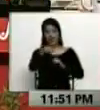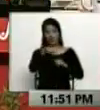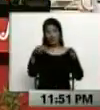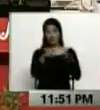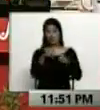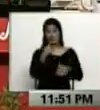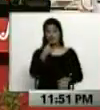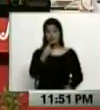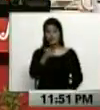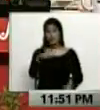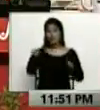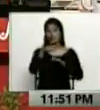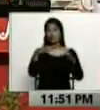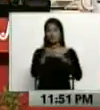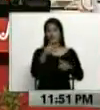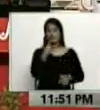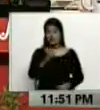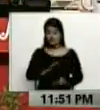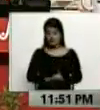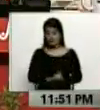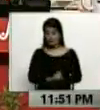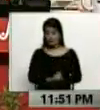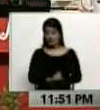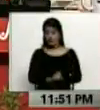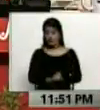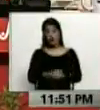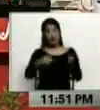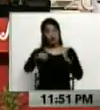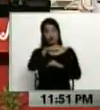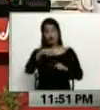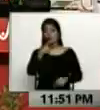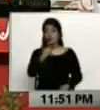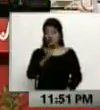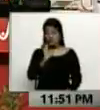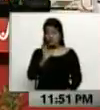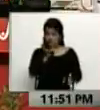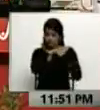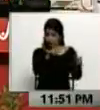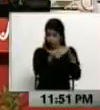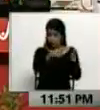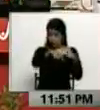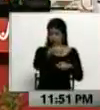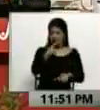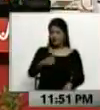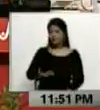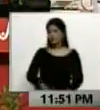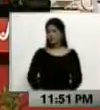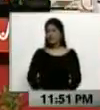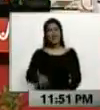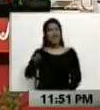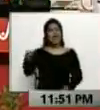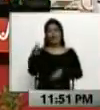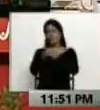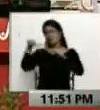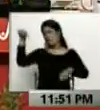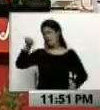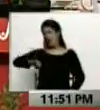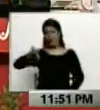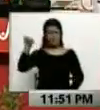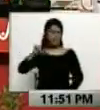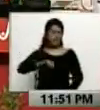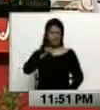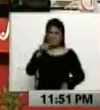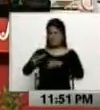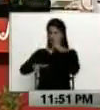Ellos dicen Ellos dicen que ellos dicen que nosotros somos muy